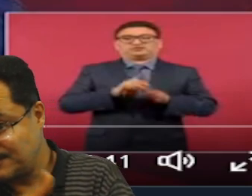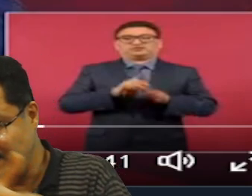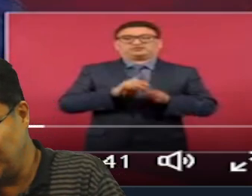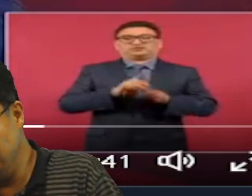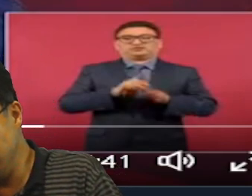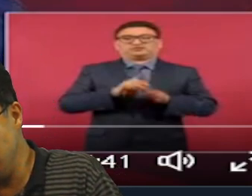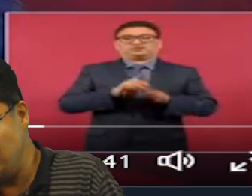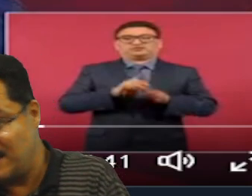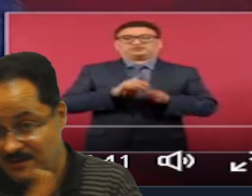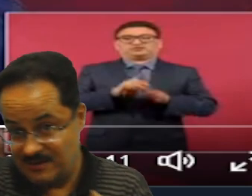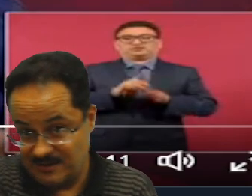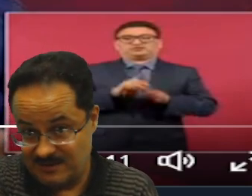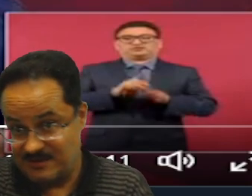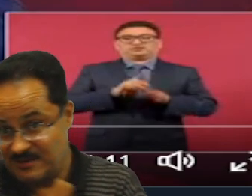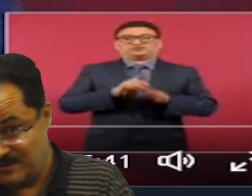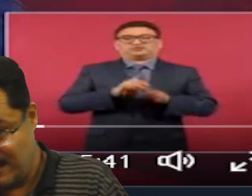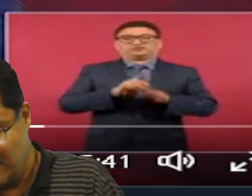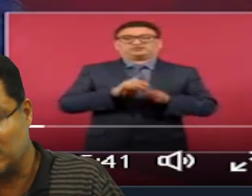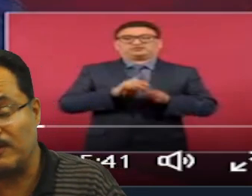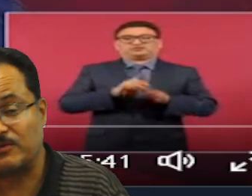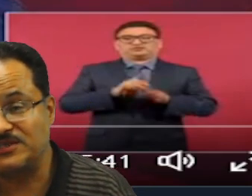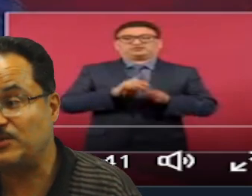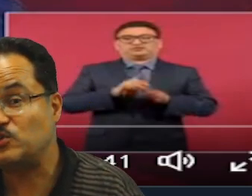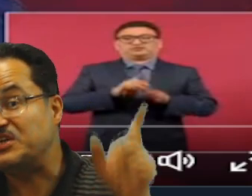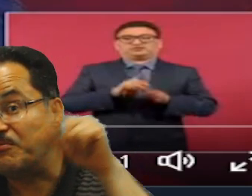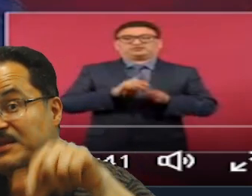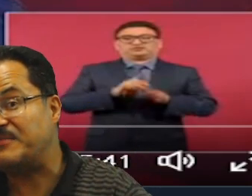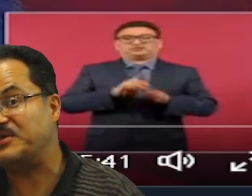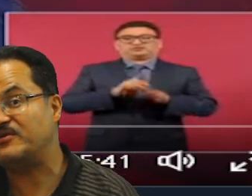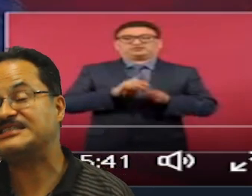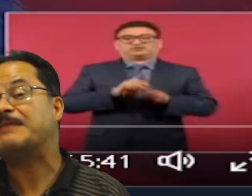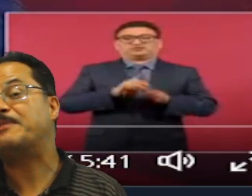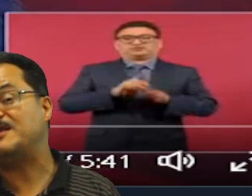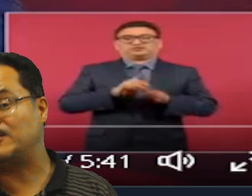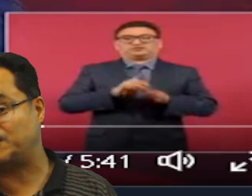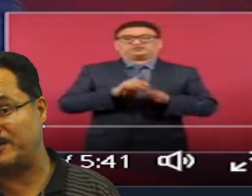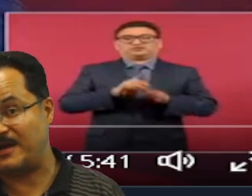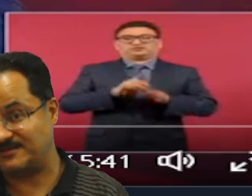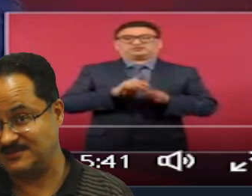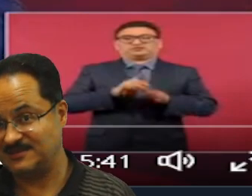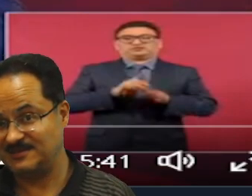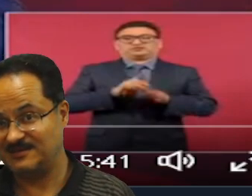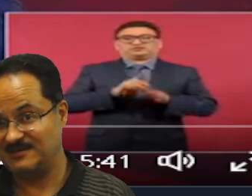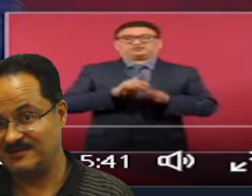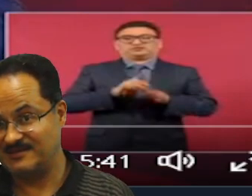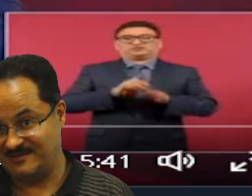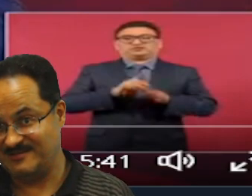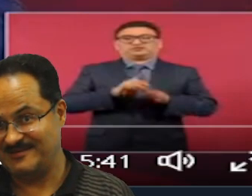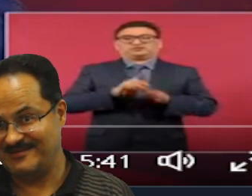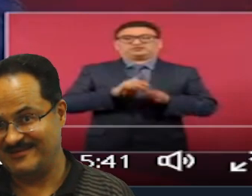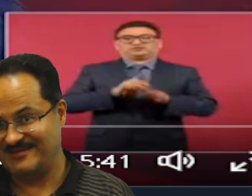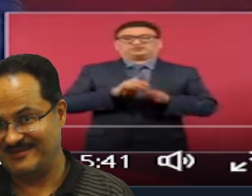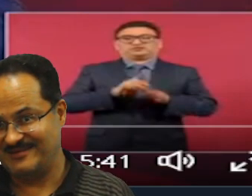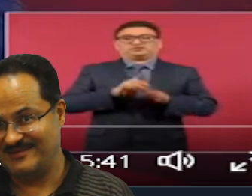y los cuatrocientos cincuenta millones que pedían los privados